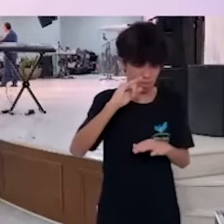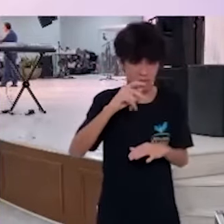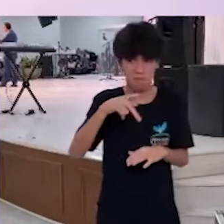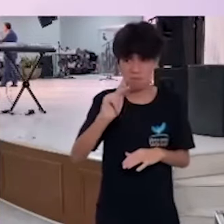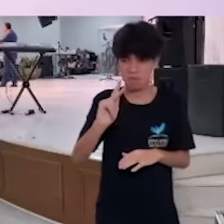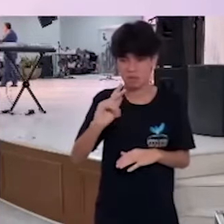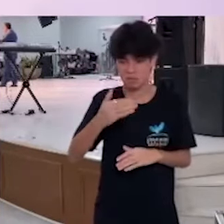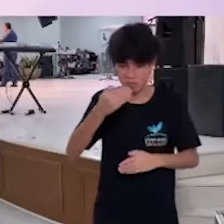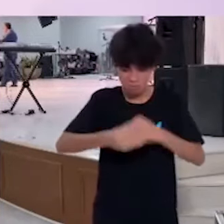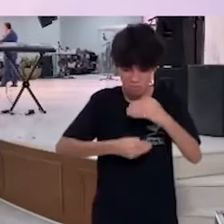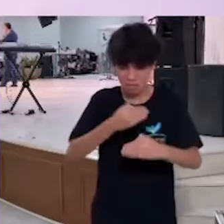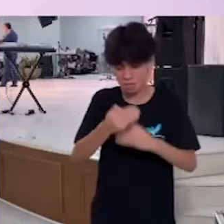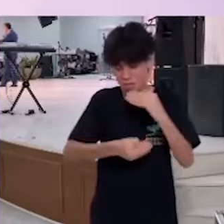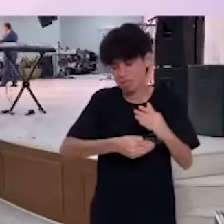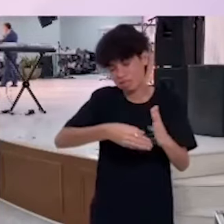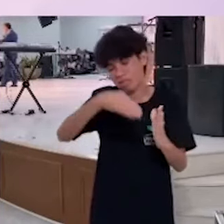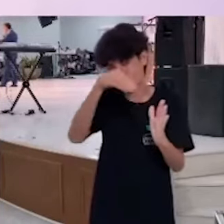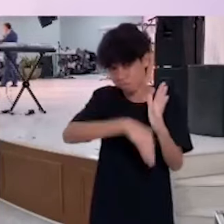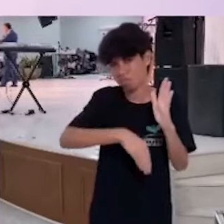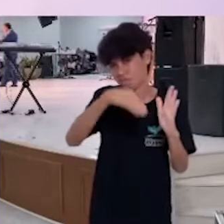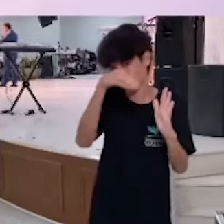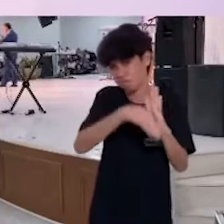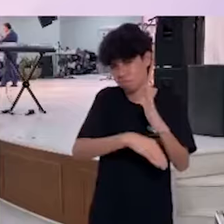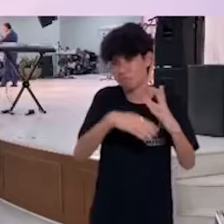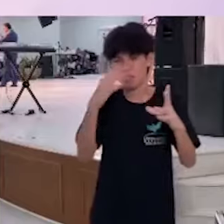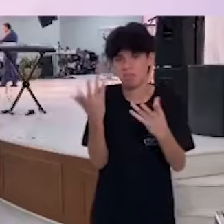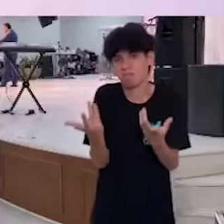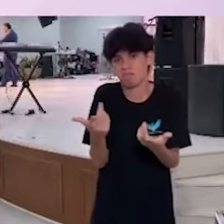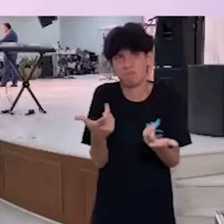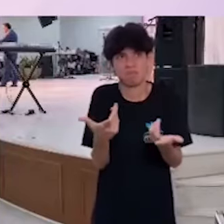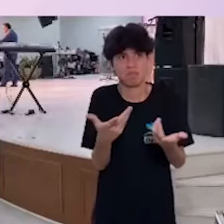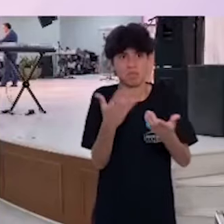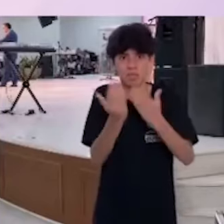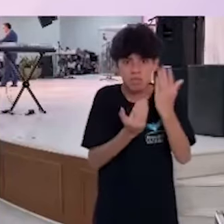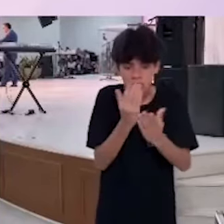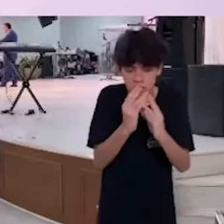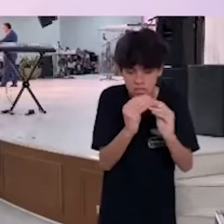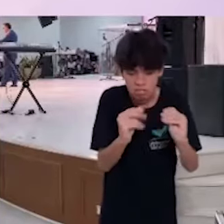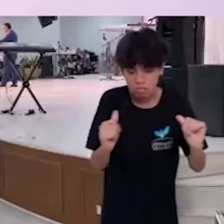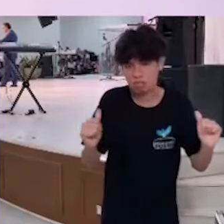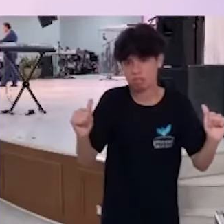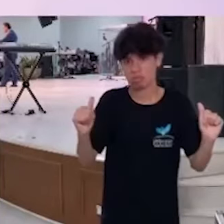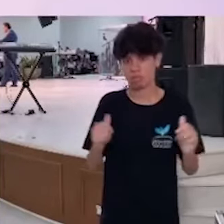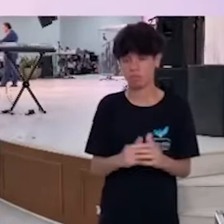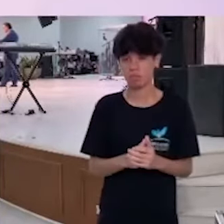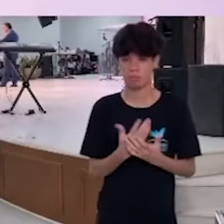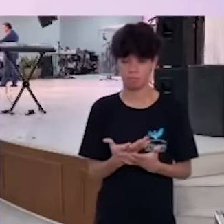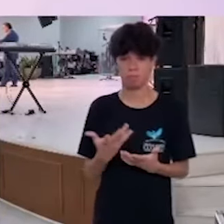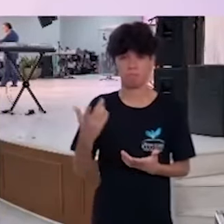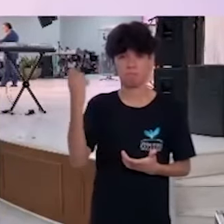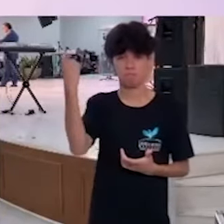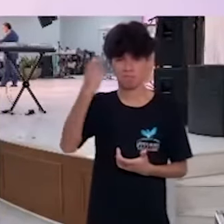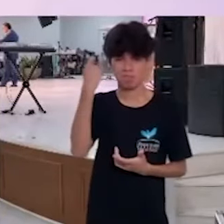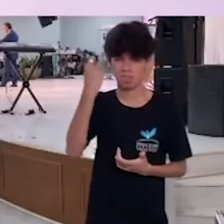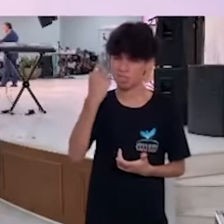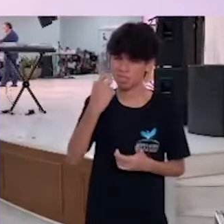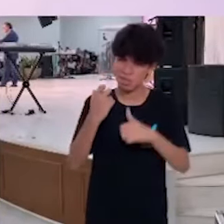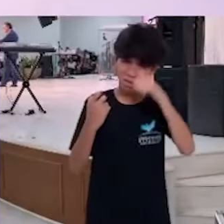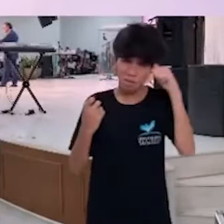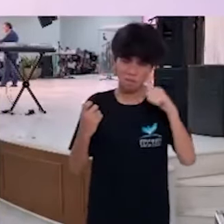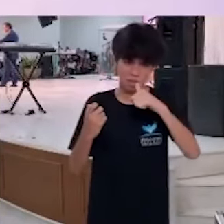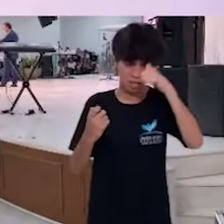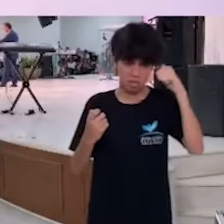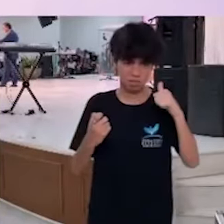forma terrible en el ministerio. Y además, en el caso de David, en este pecado, la vergüenza